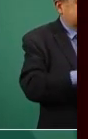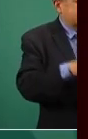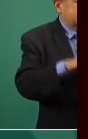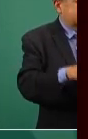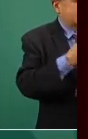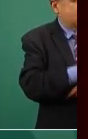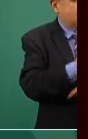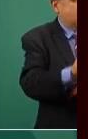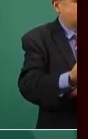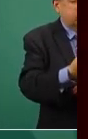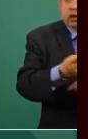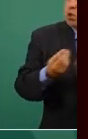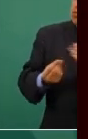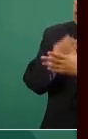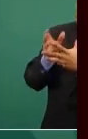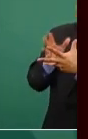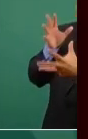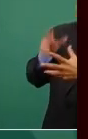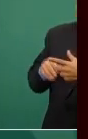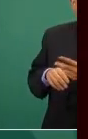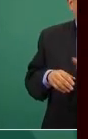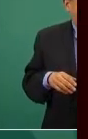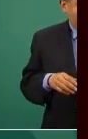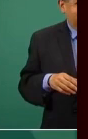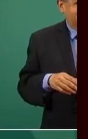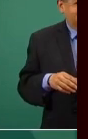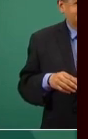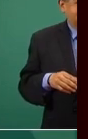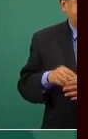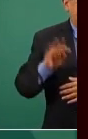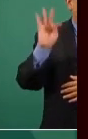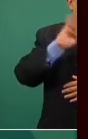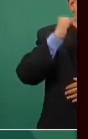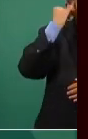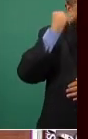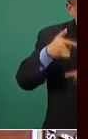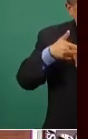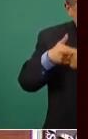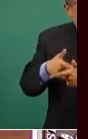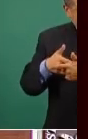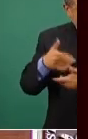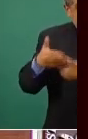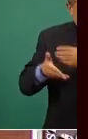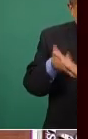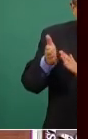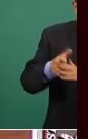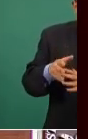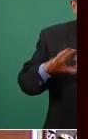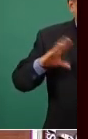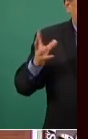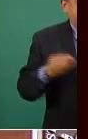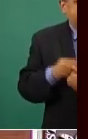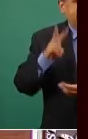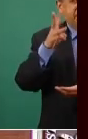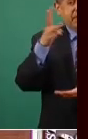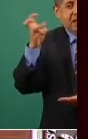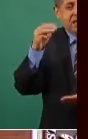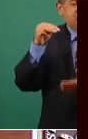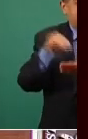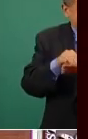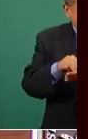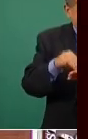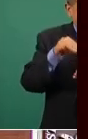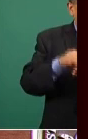un aeropuerto que iba a costar si se continuaba 300.000 millones de